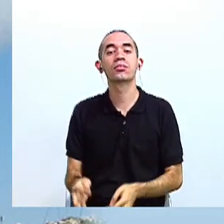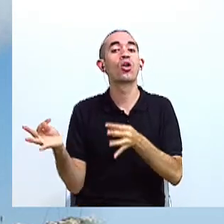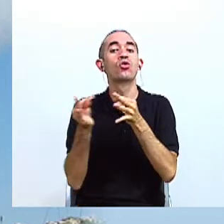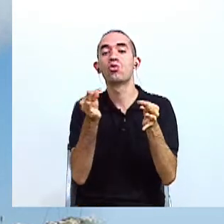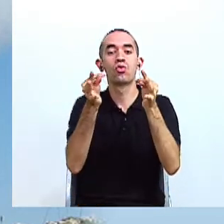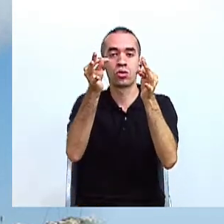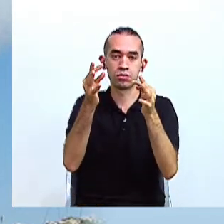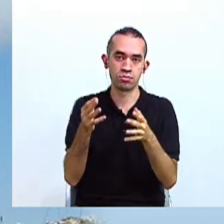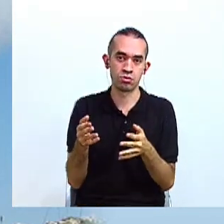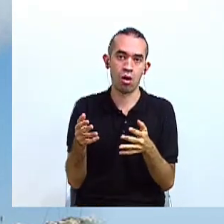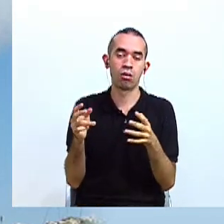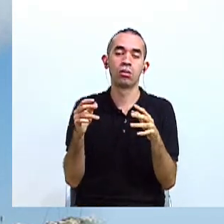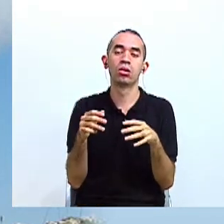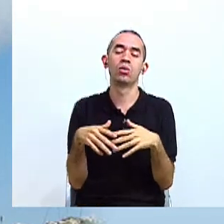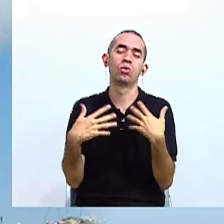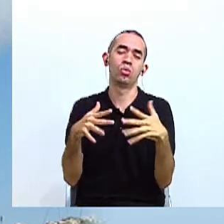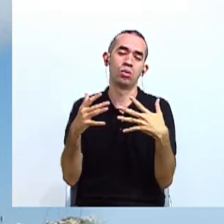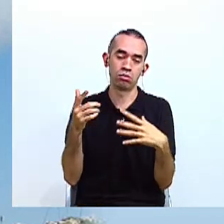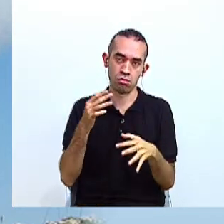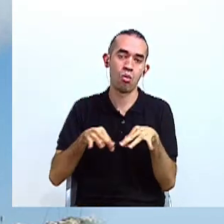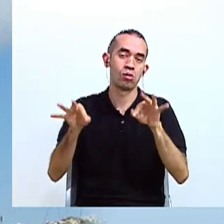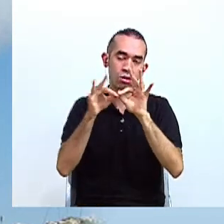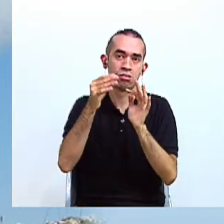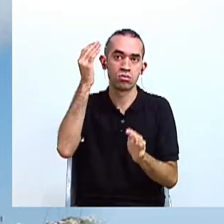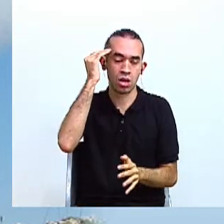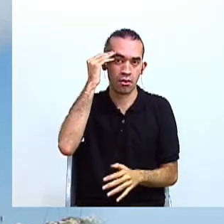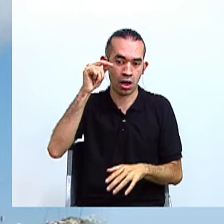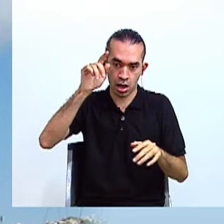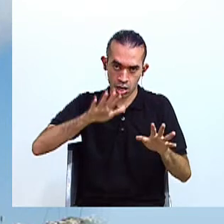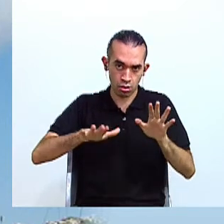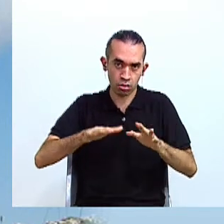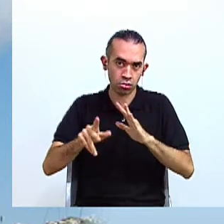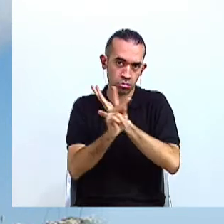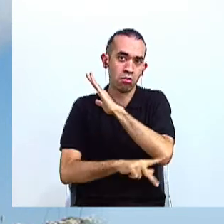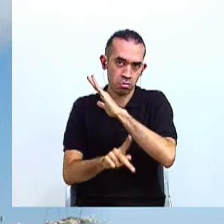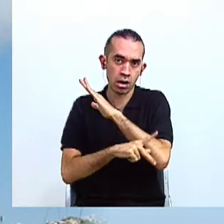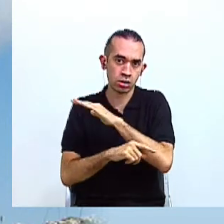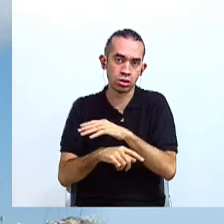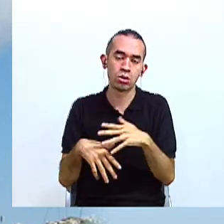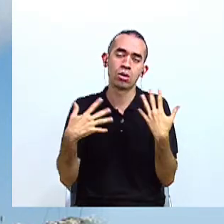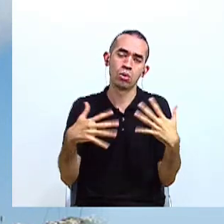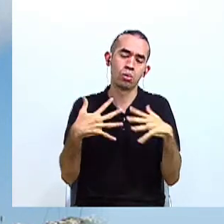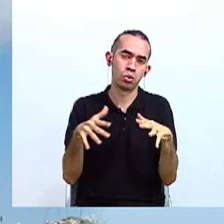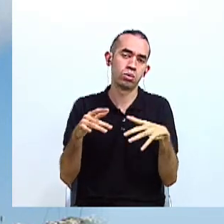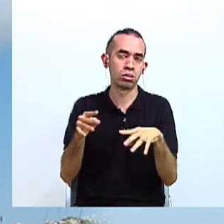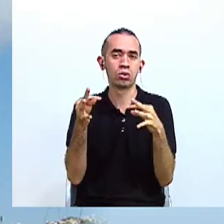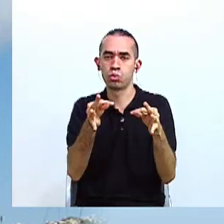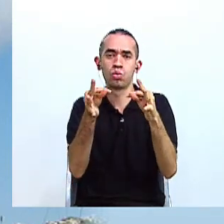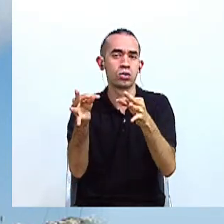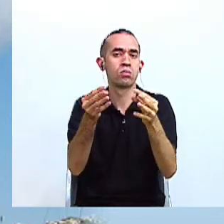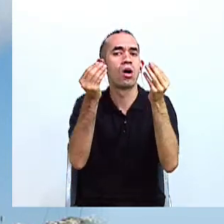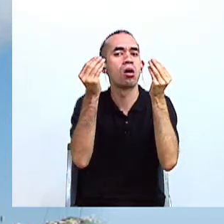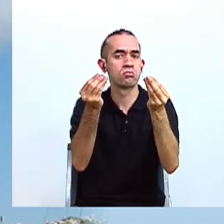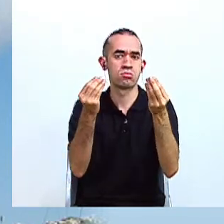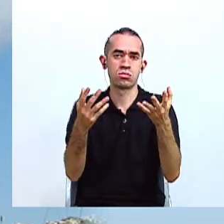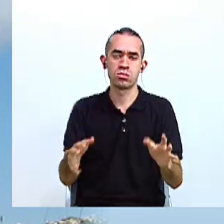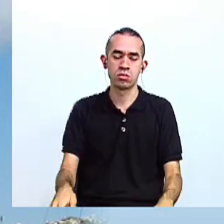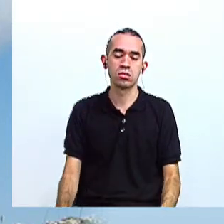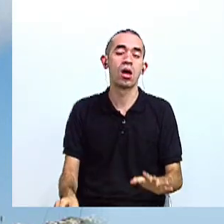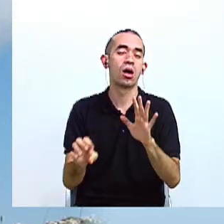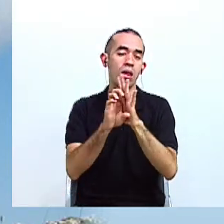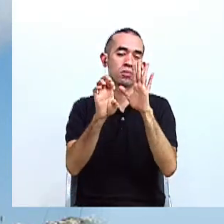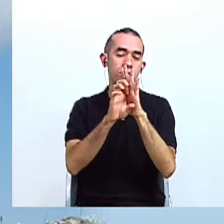muy importante porque nuestro país es un país que depende mucho de la actividad turística. Imagínense qué pasarían